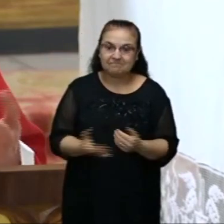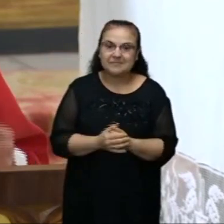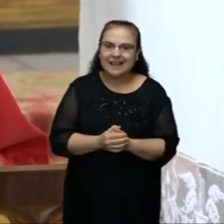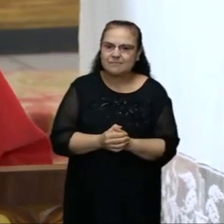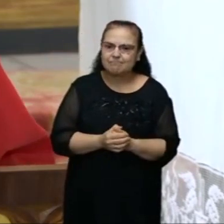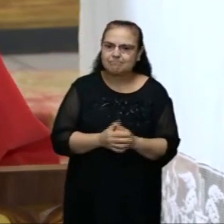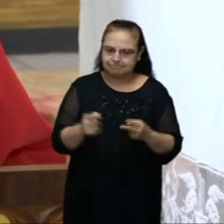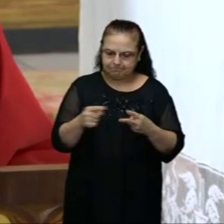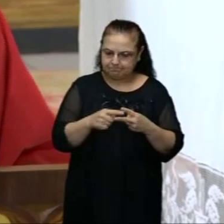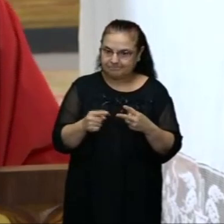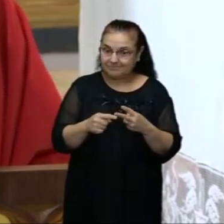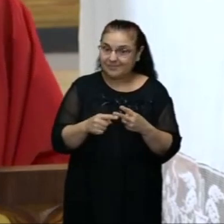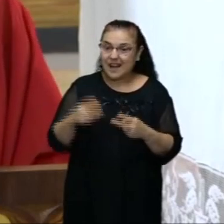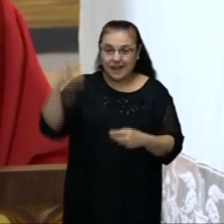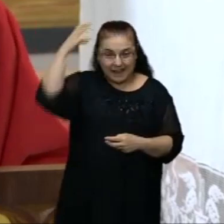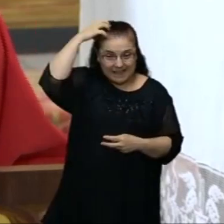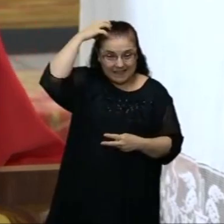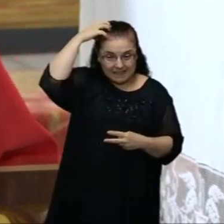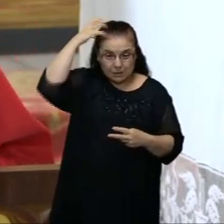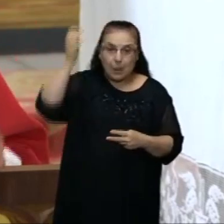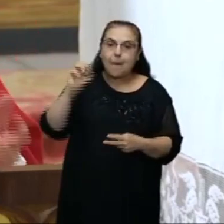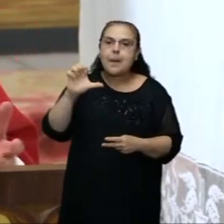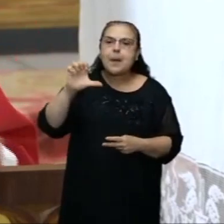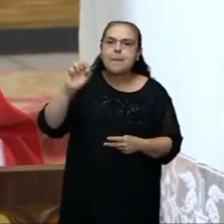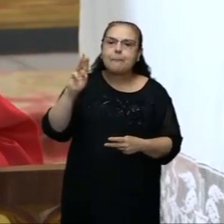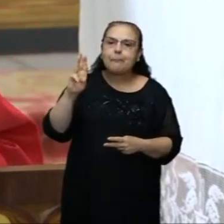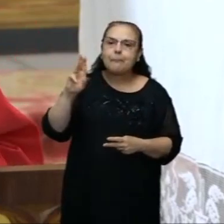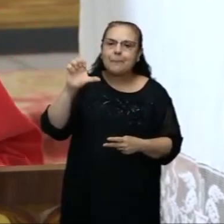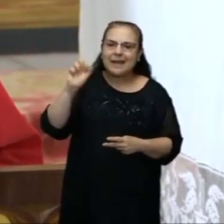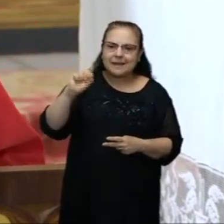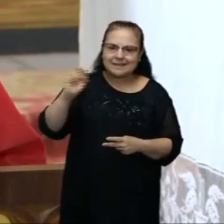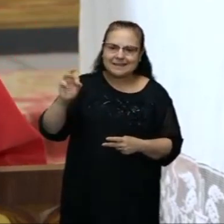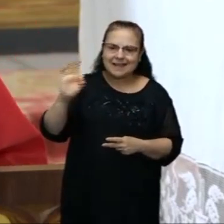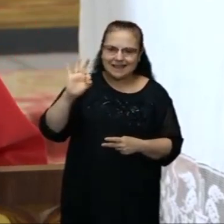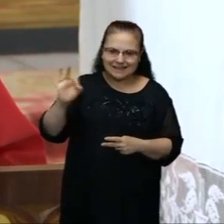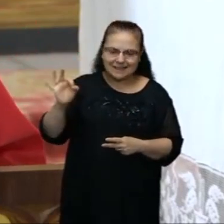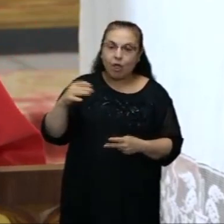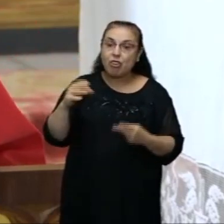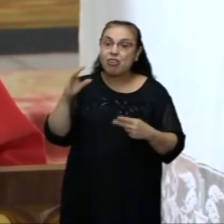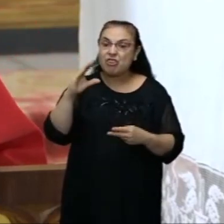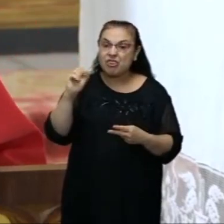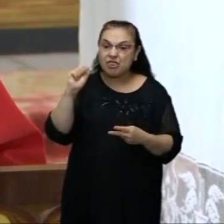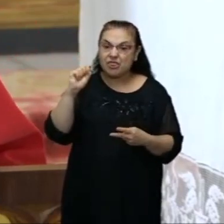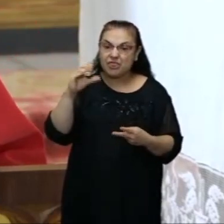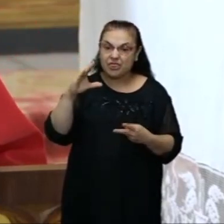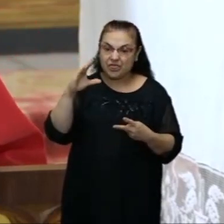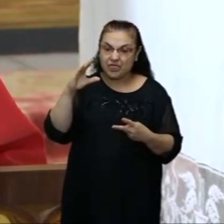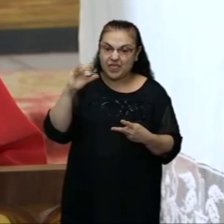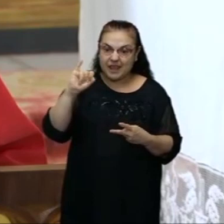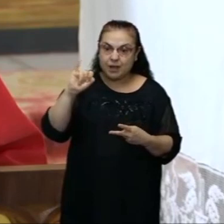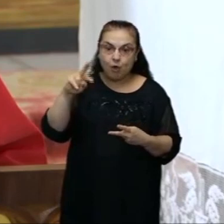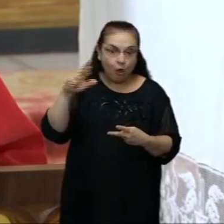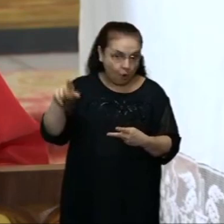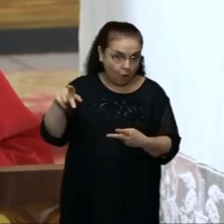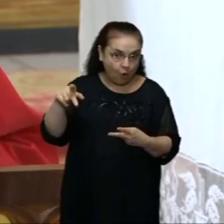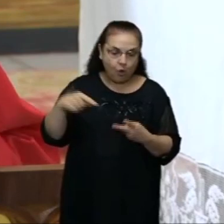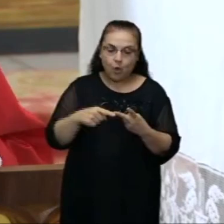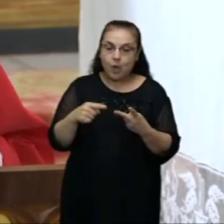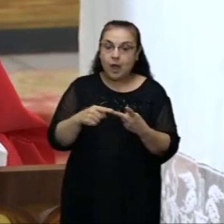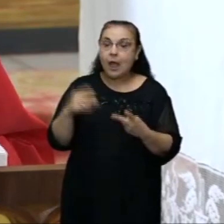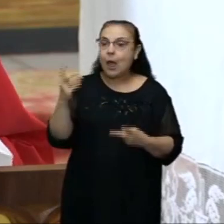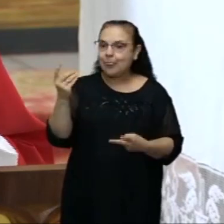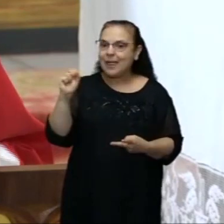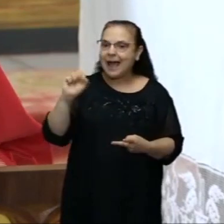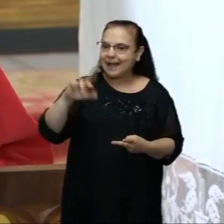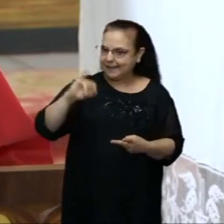Son dos reyes persas, Ciro y Darío, los que se ve